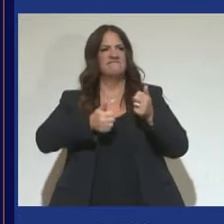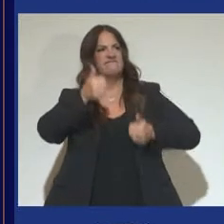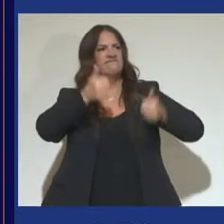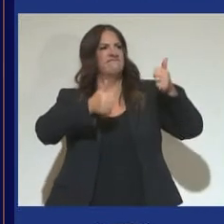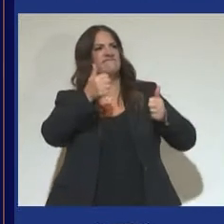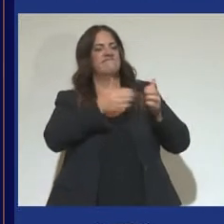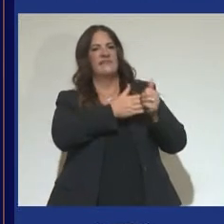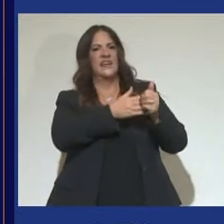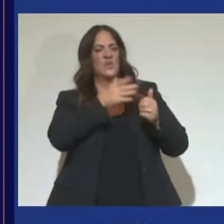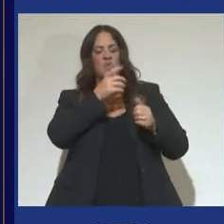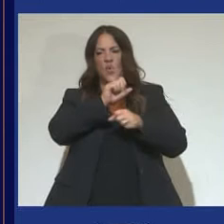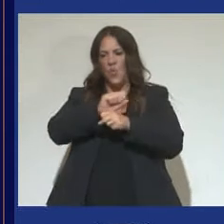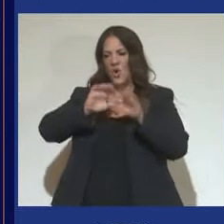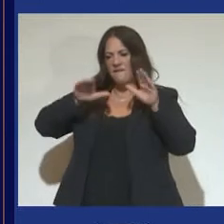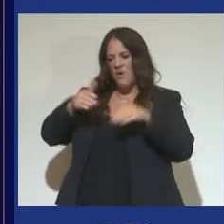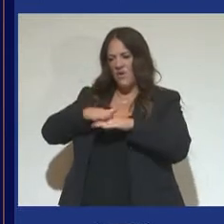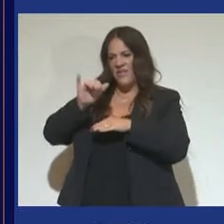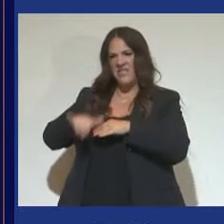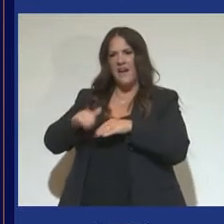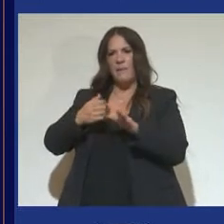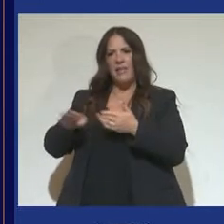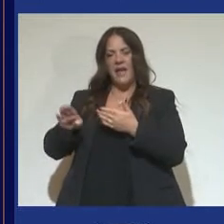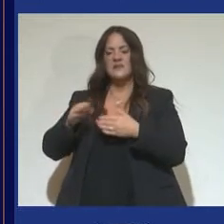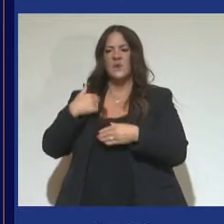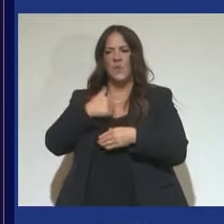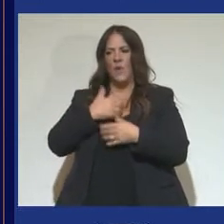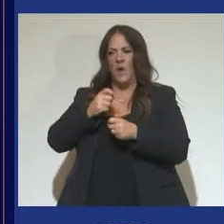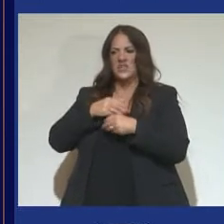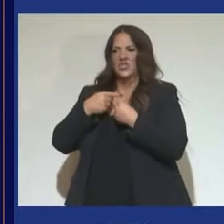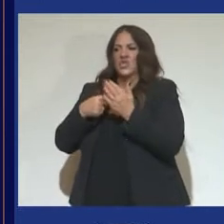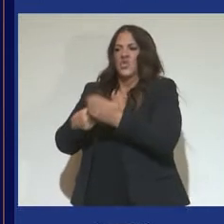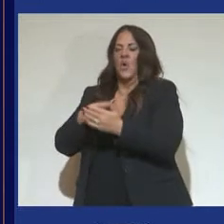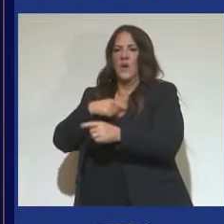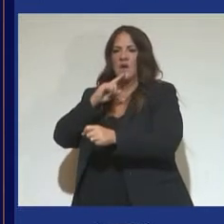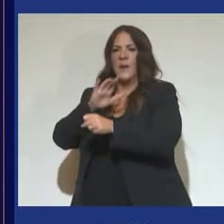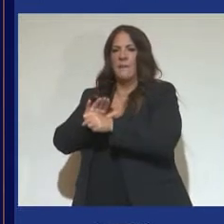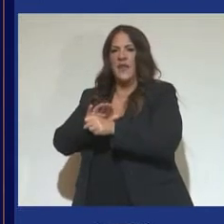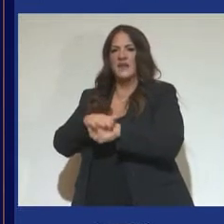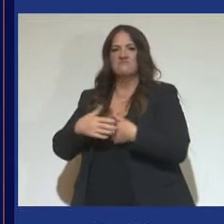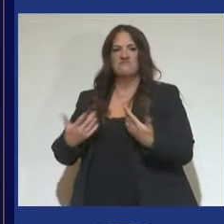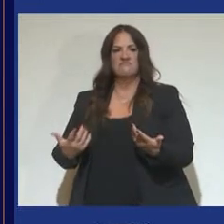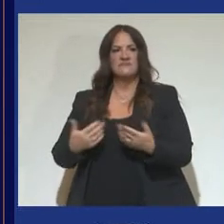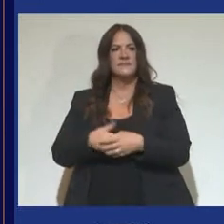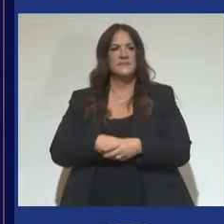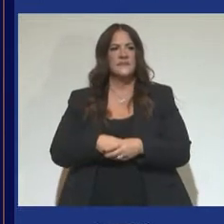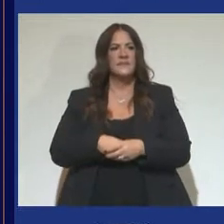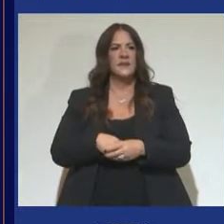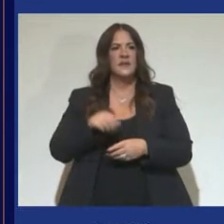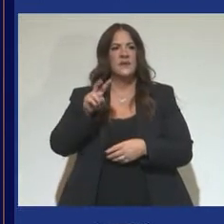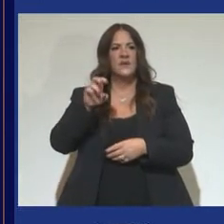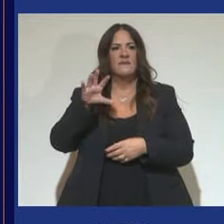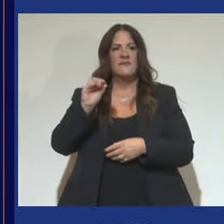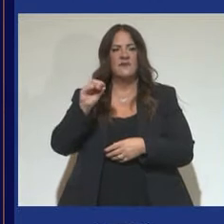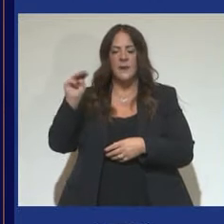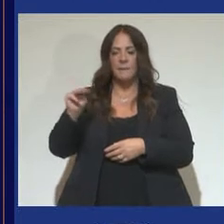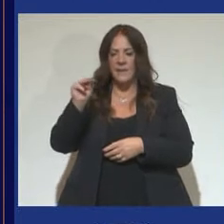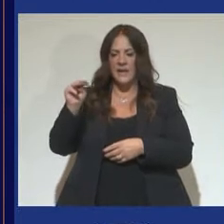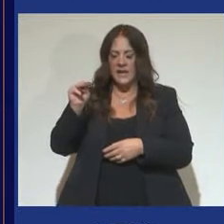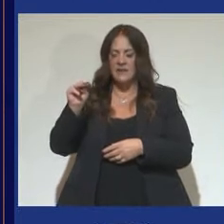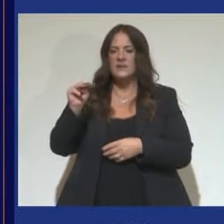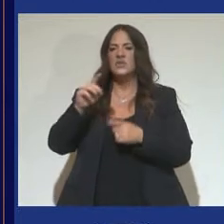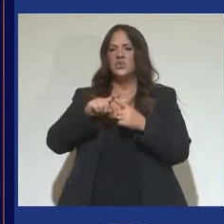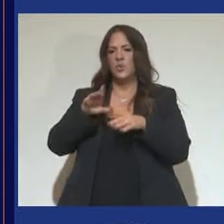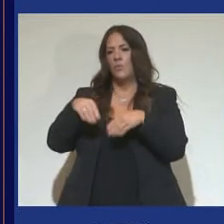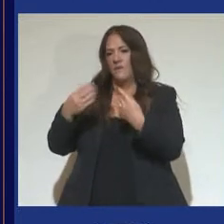que trabajaron tan arduamente en ese plan e ahora queremos comprometernos a hacer un pago inicial 250 millones de dólares para un plan de